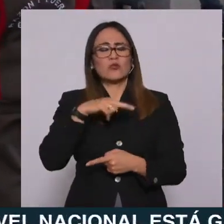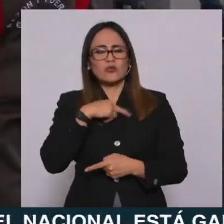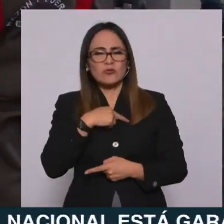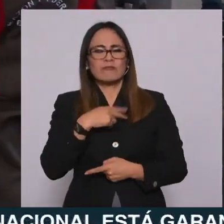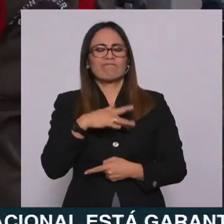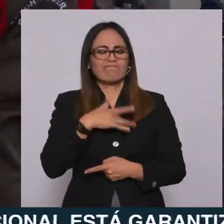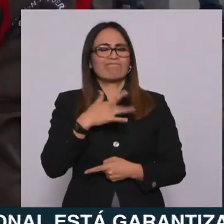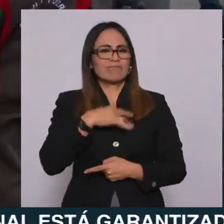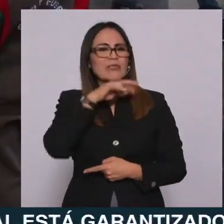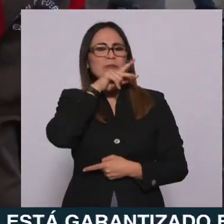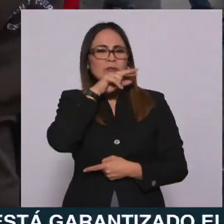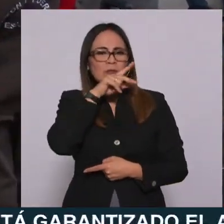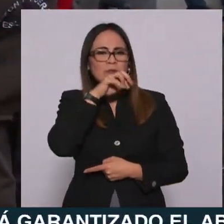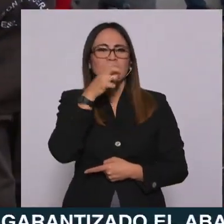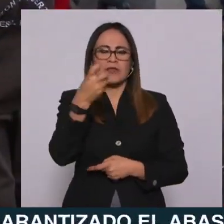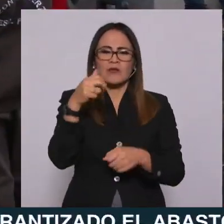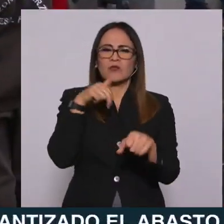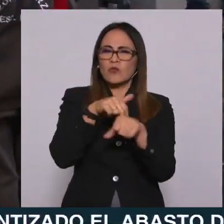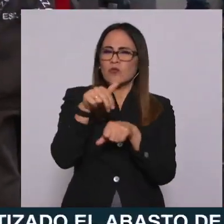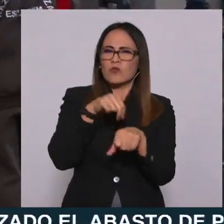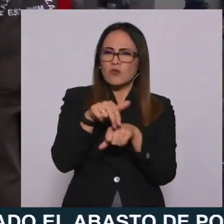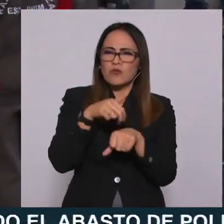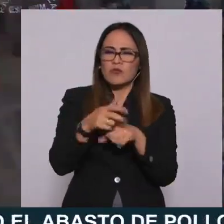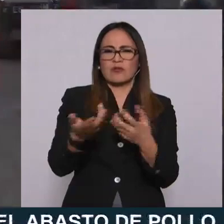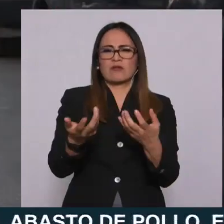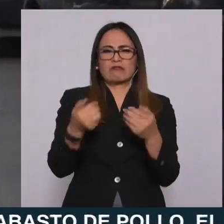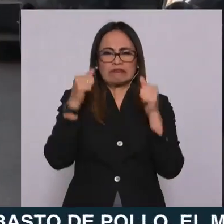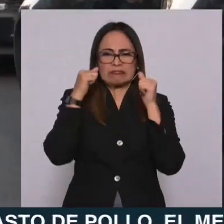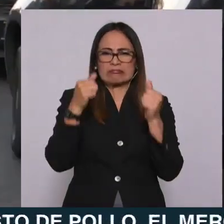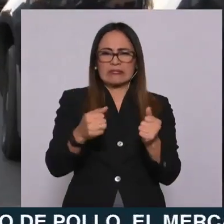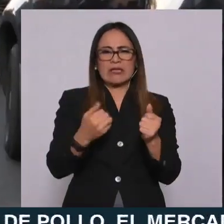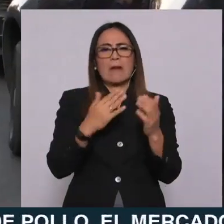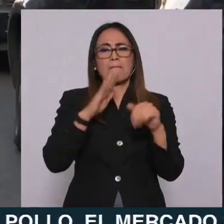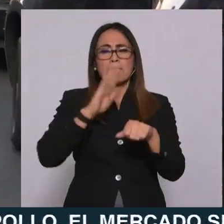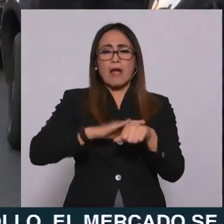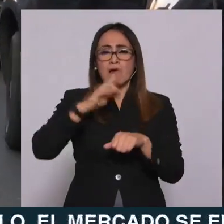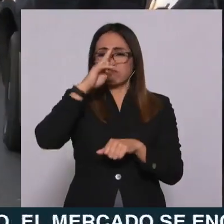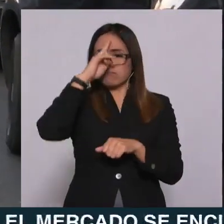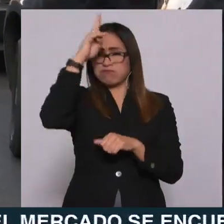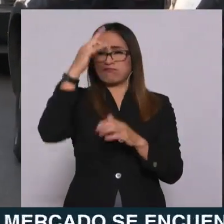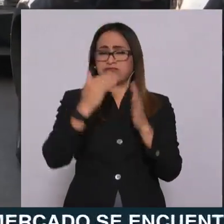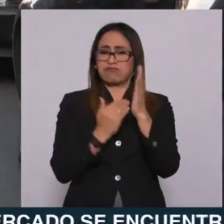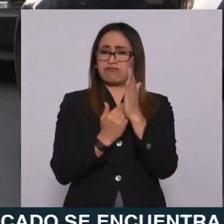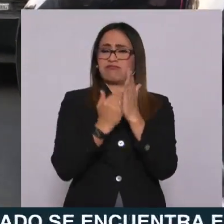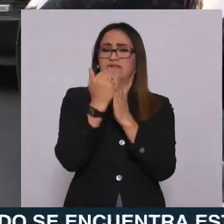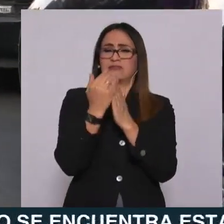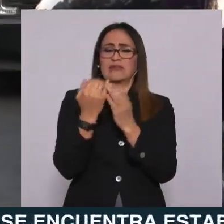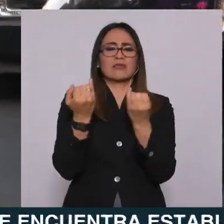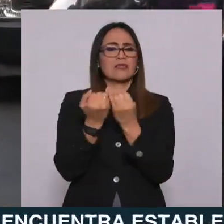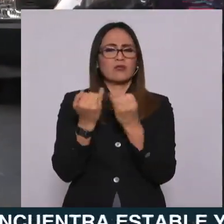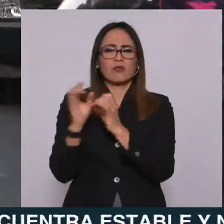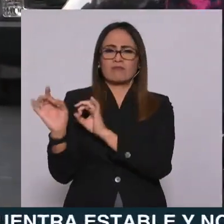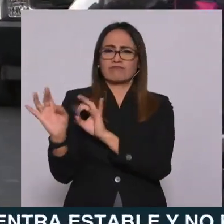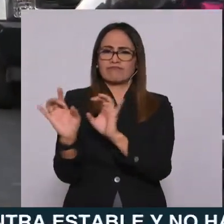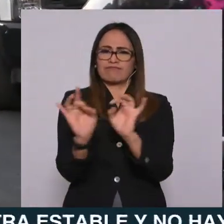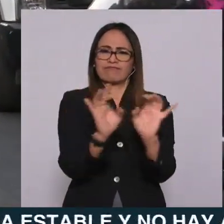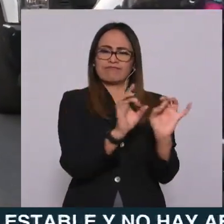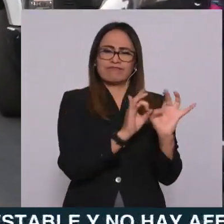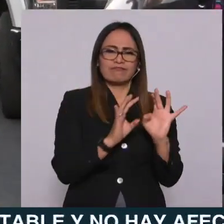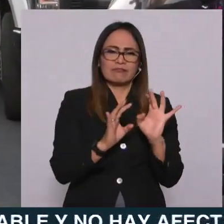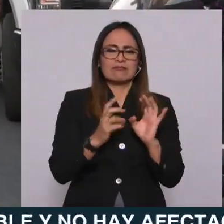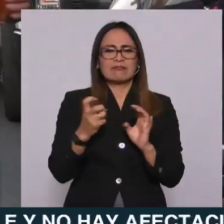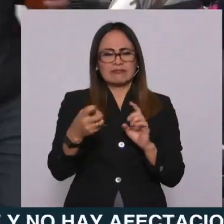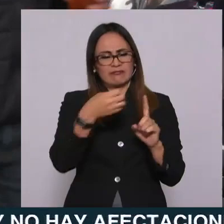por esos datos, por los datos de incremento de violencia, por estos sucesos, y en esa lógica